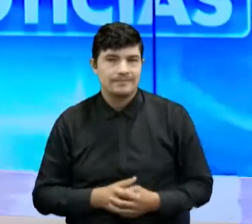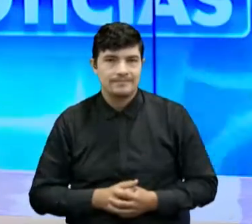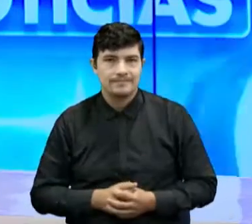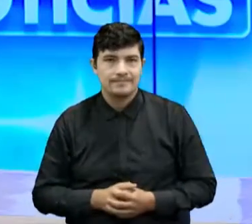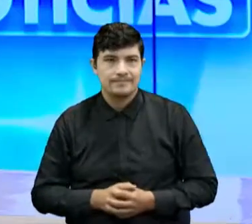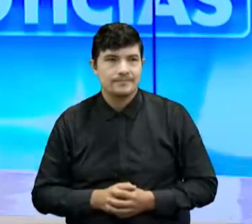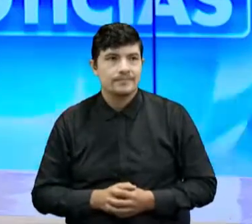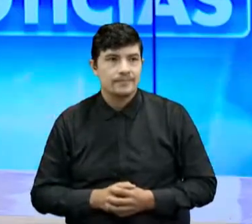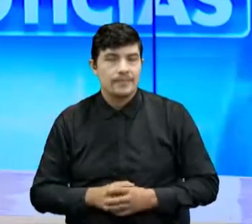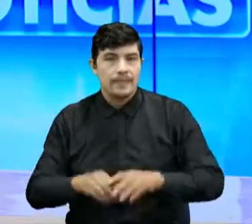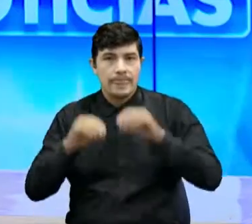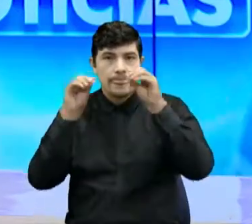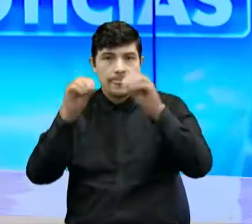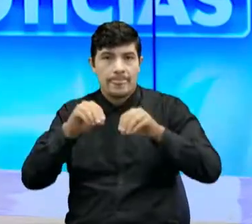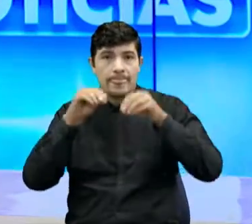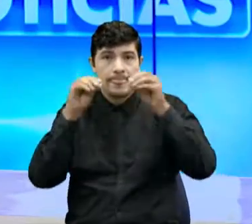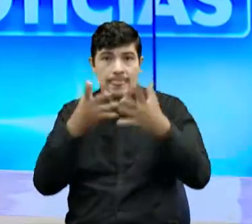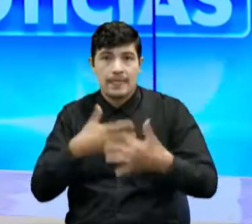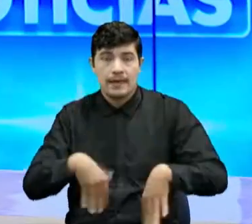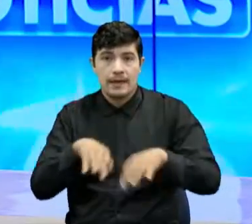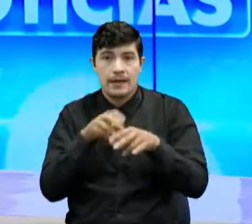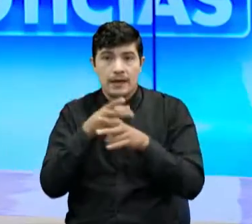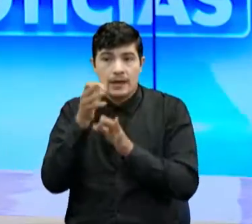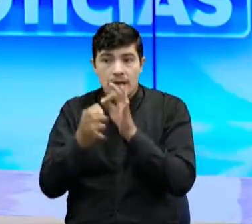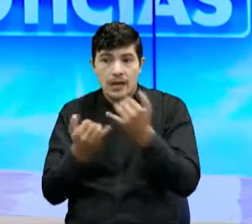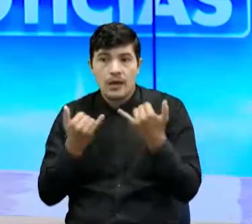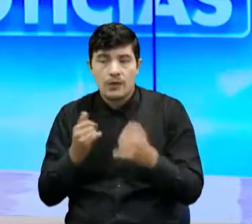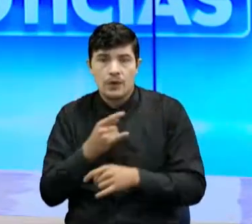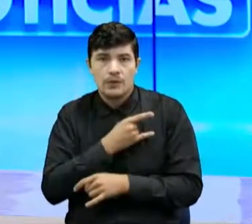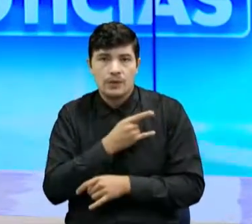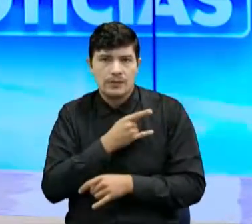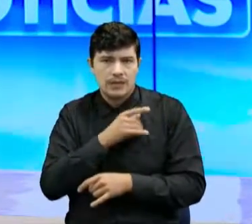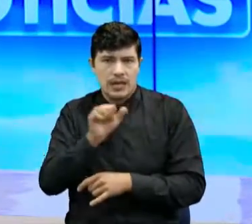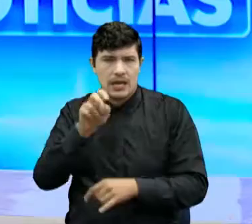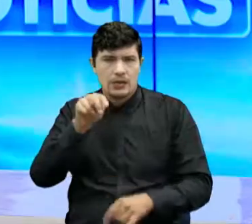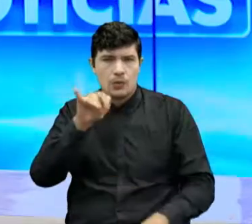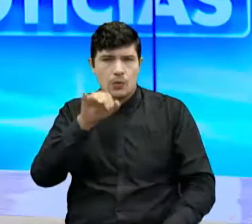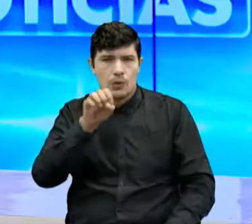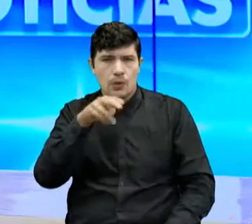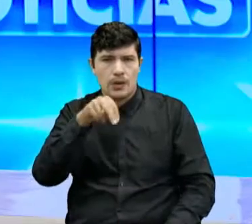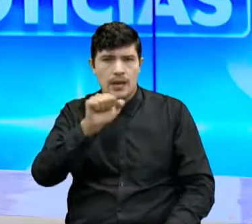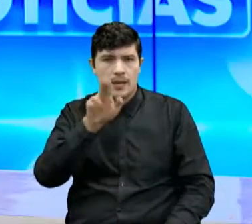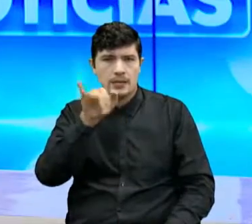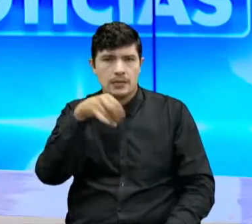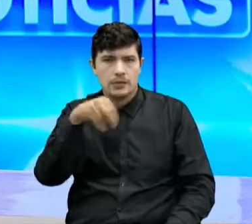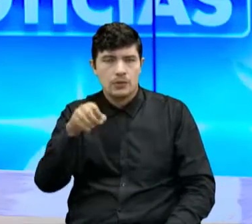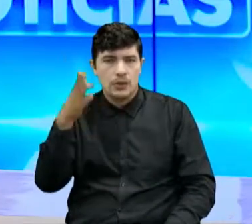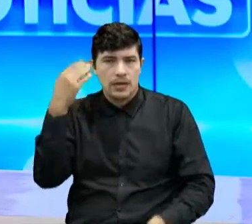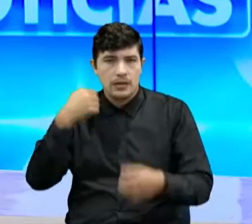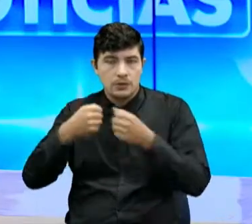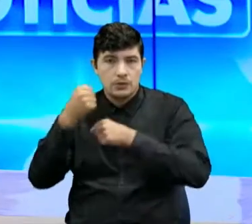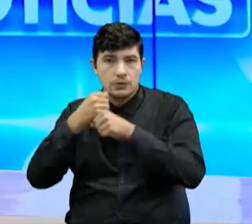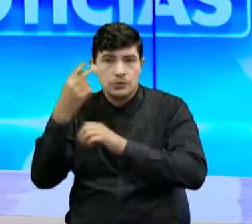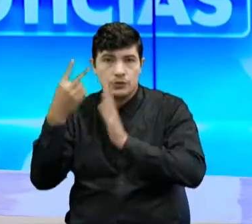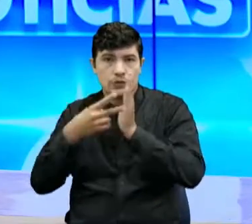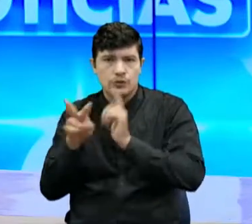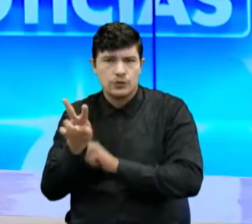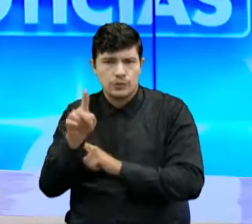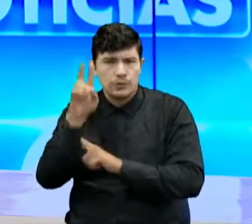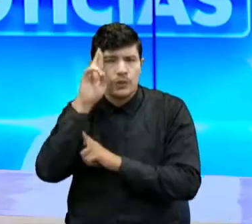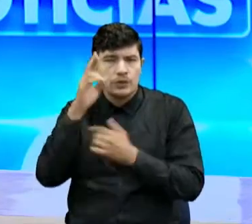educar de manera bio segura es una apuesta de la universidad antonio nariño para el 2021 por eso desde ya están abiertas las inscripciones